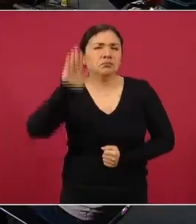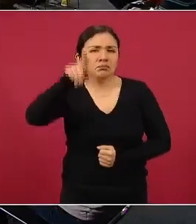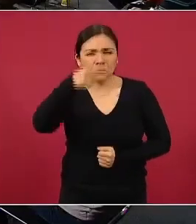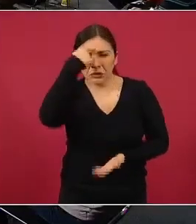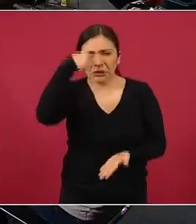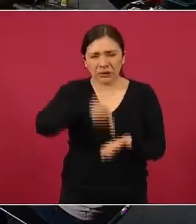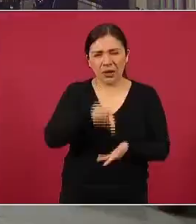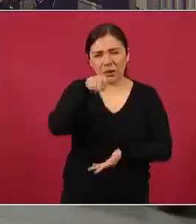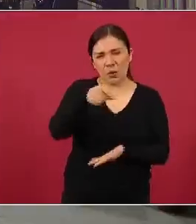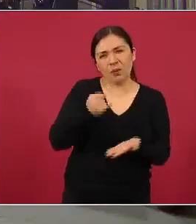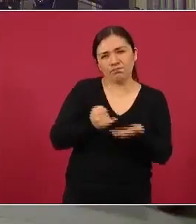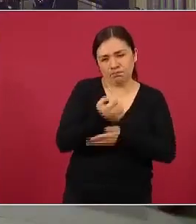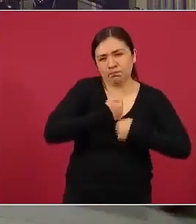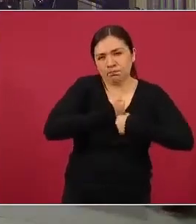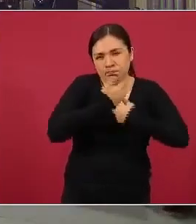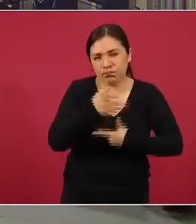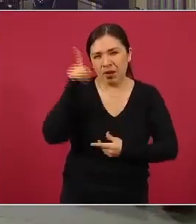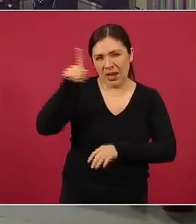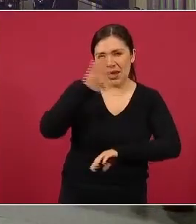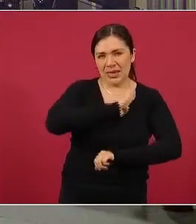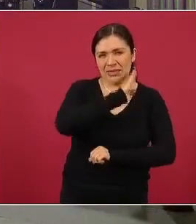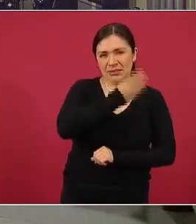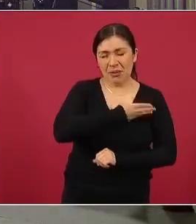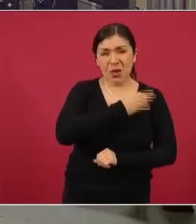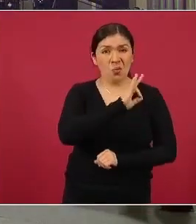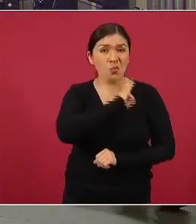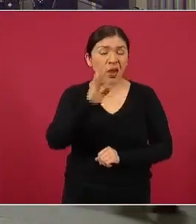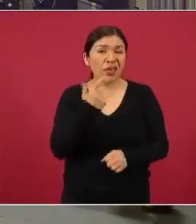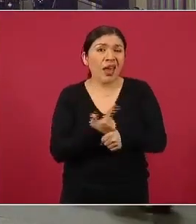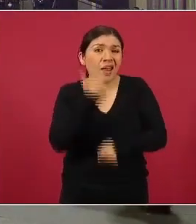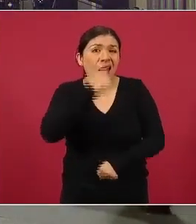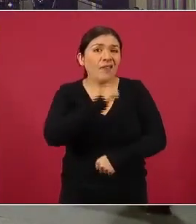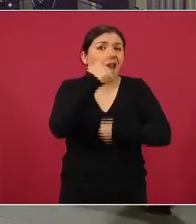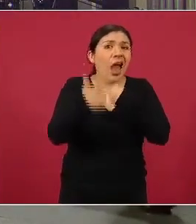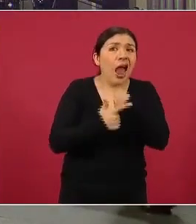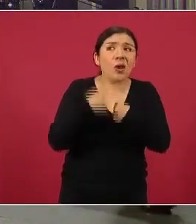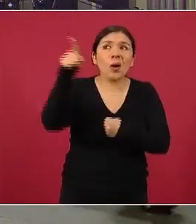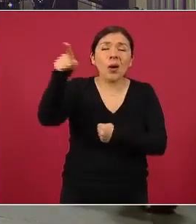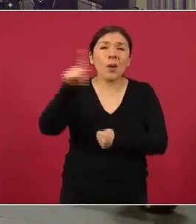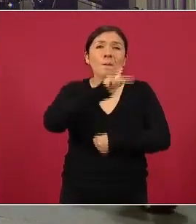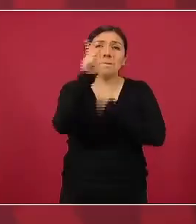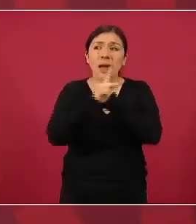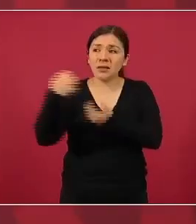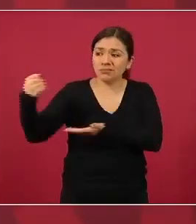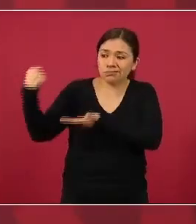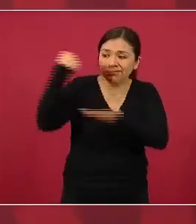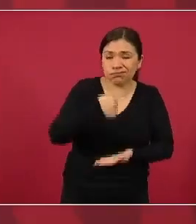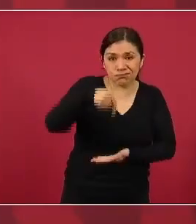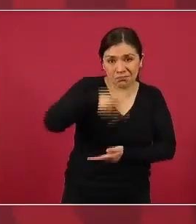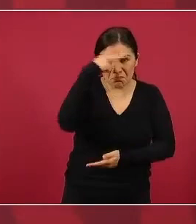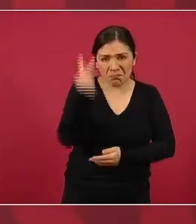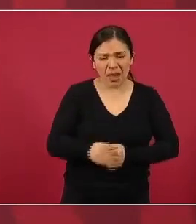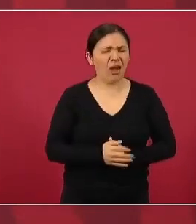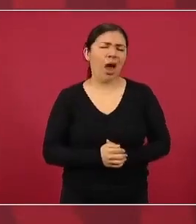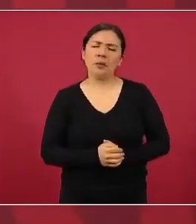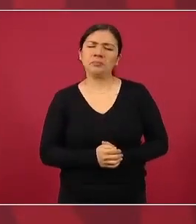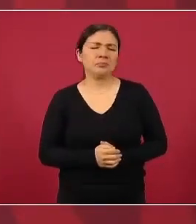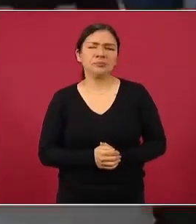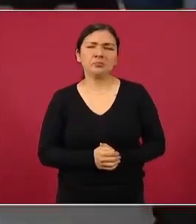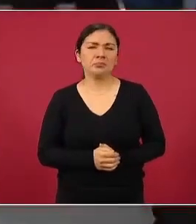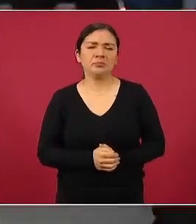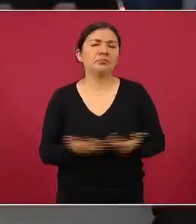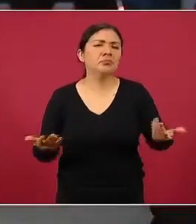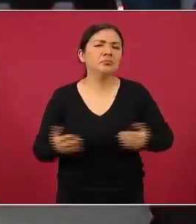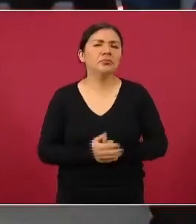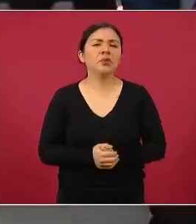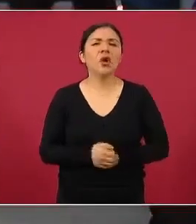torno a España afecte las inversiones, dado que es el segundo país que más invierte en México? No. ¿Y cuál sería entonces la tarea de